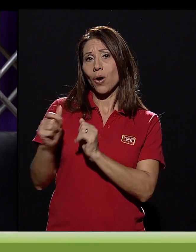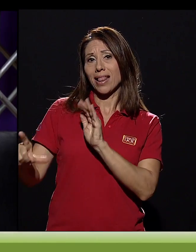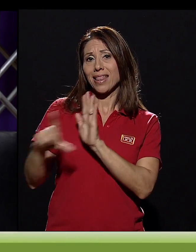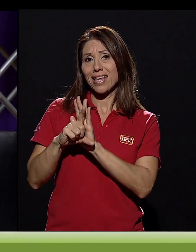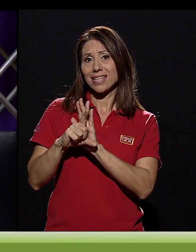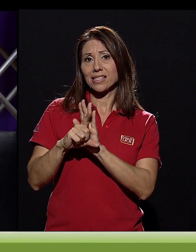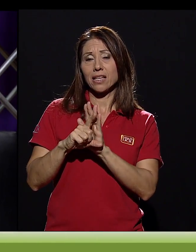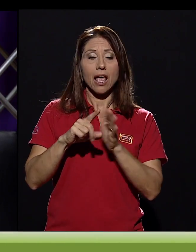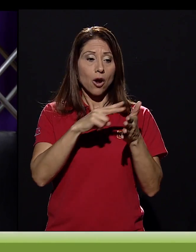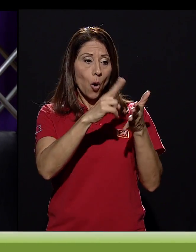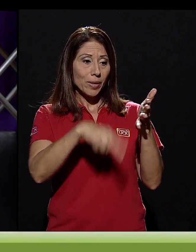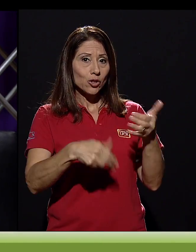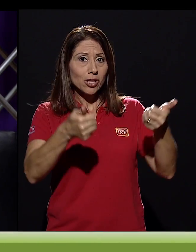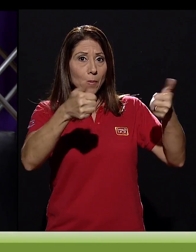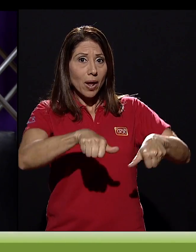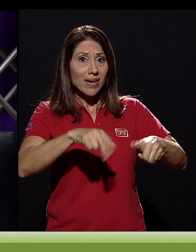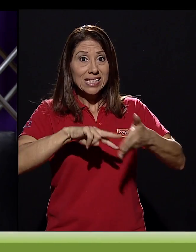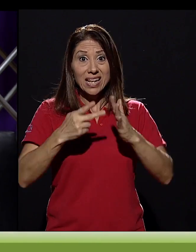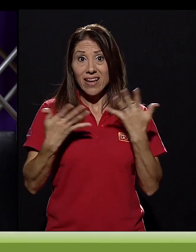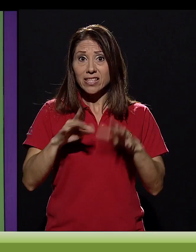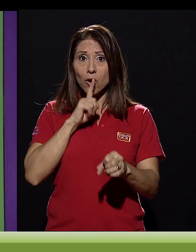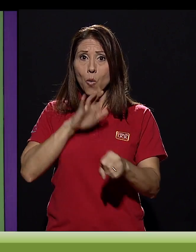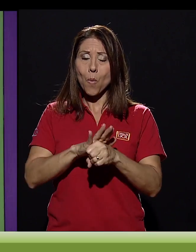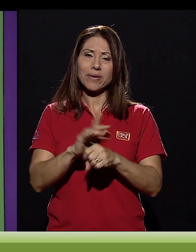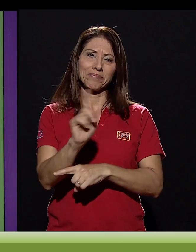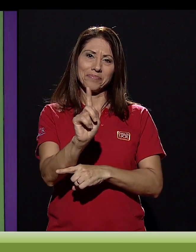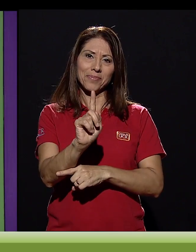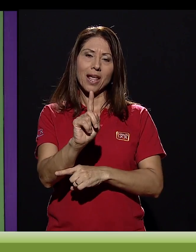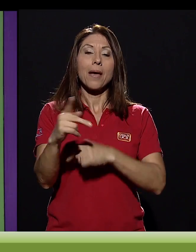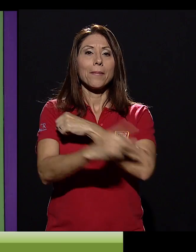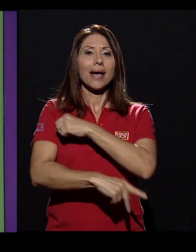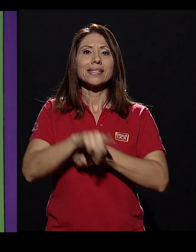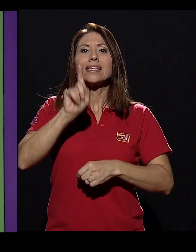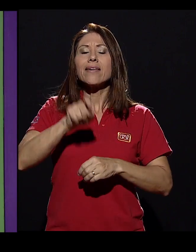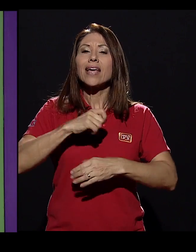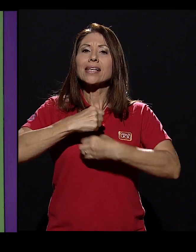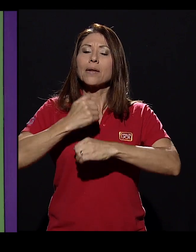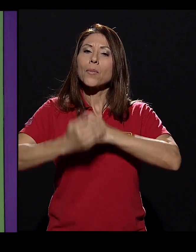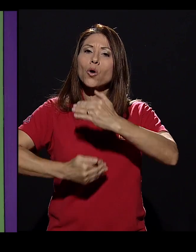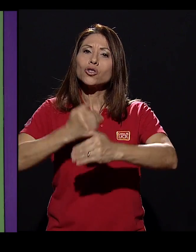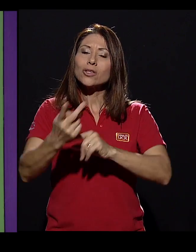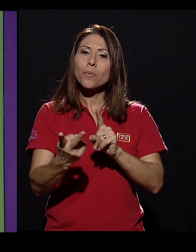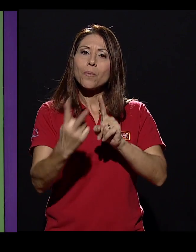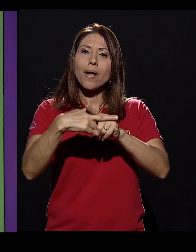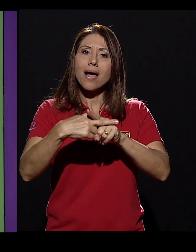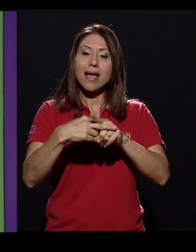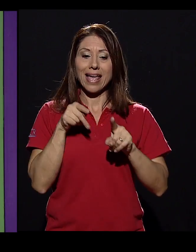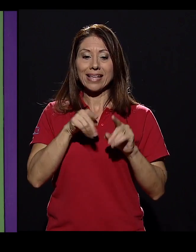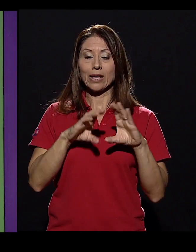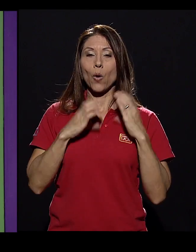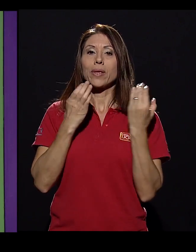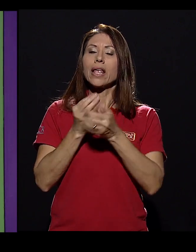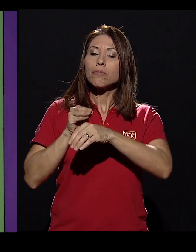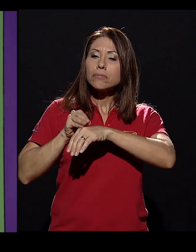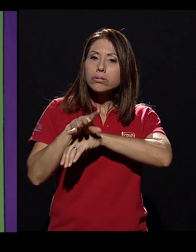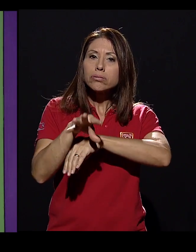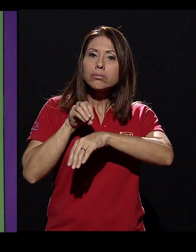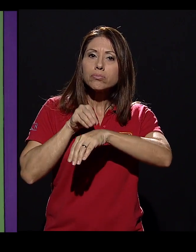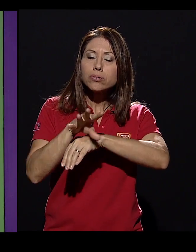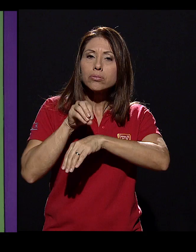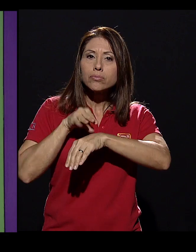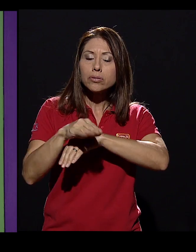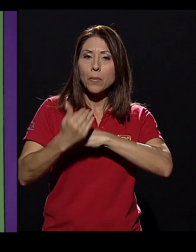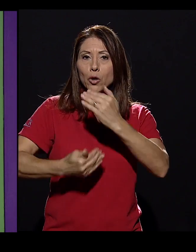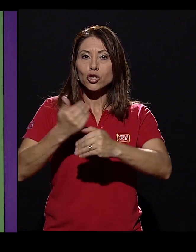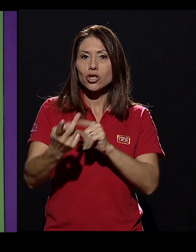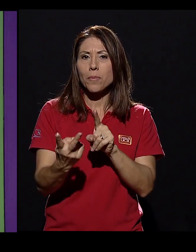convención se aprueba y no es que inmediatamente todo el mundo la cumple. Los países tienen que hacer procesos de implementación. El comité orienta sobre cómo hacer ese proceso